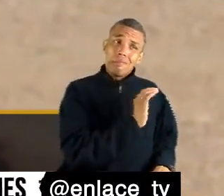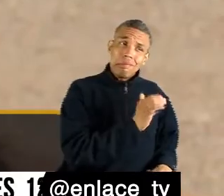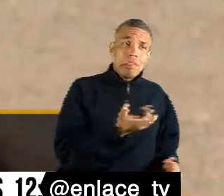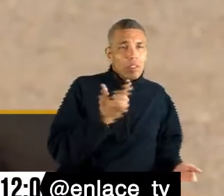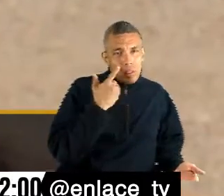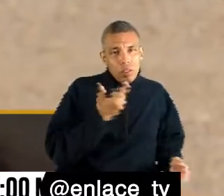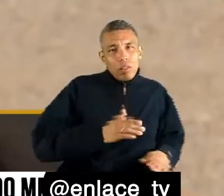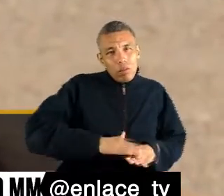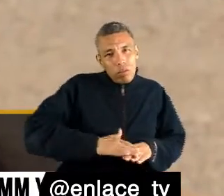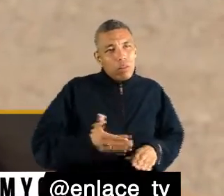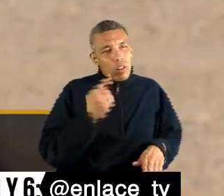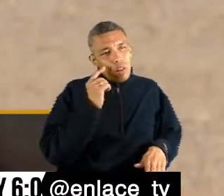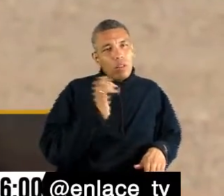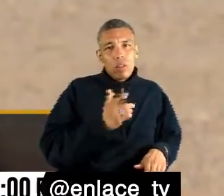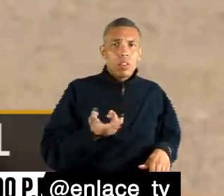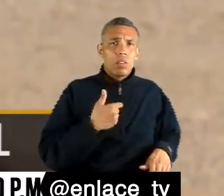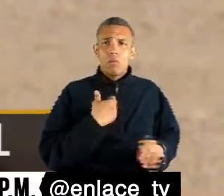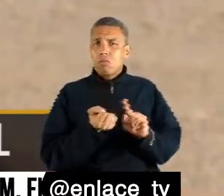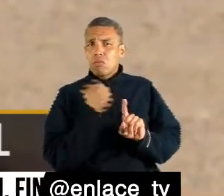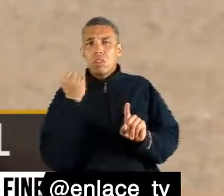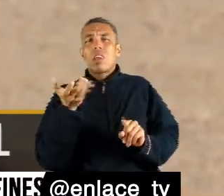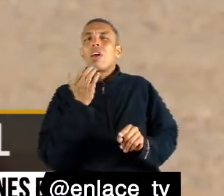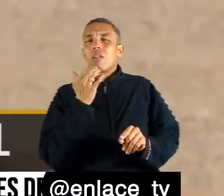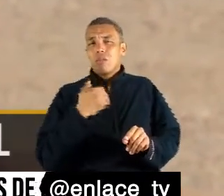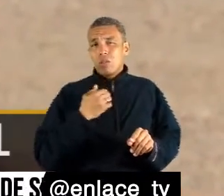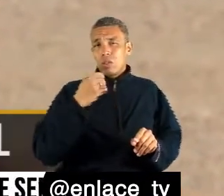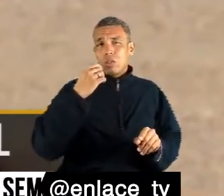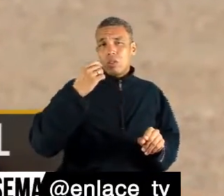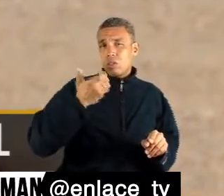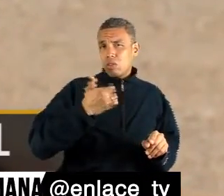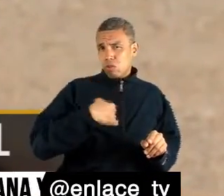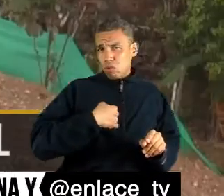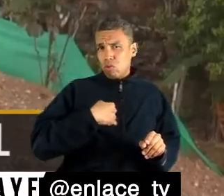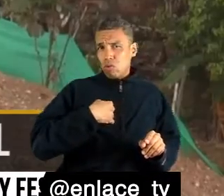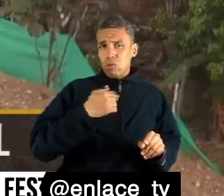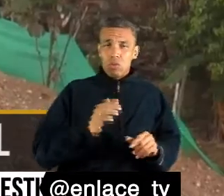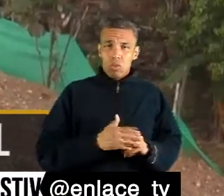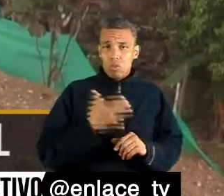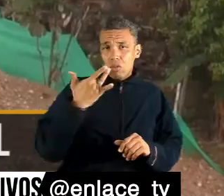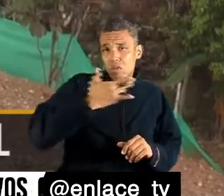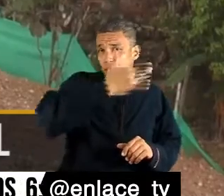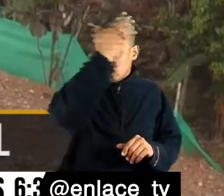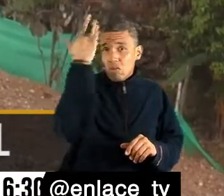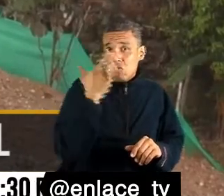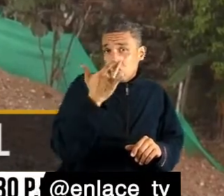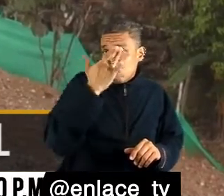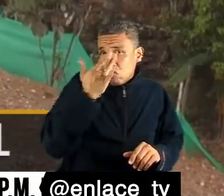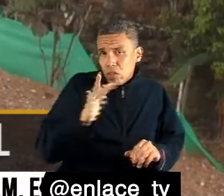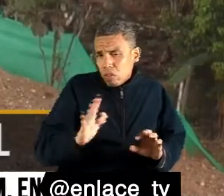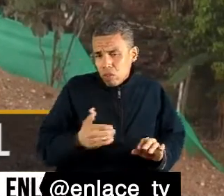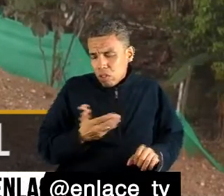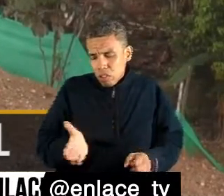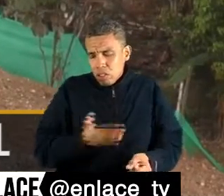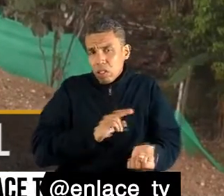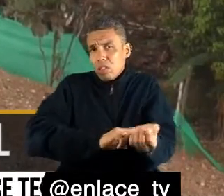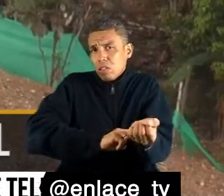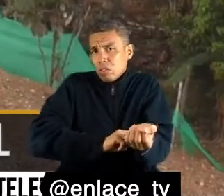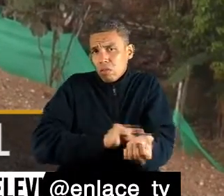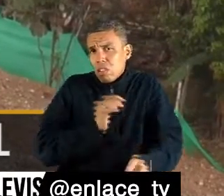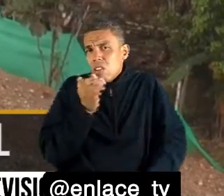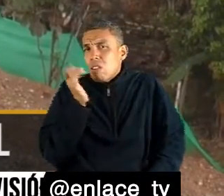digo, yo soy negro porque en todo sentido a los demás compañeros dueños de finca le han pagado su